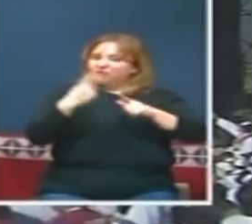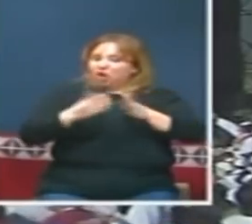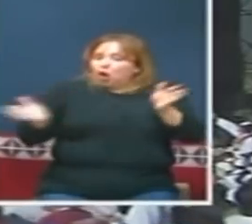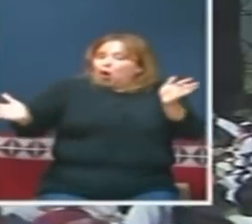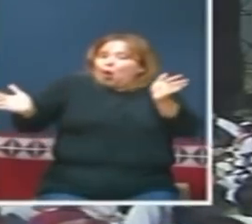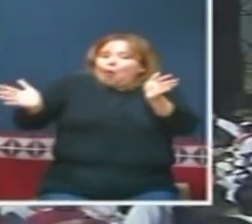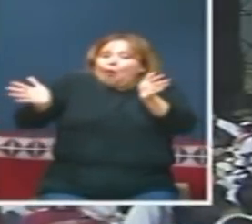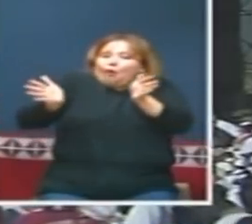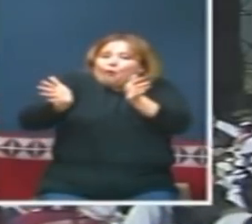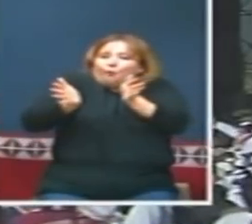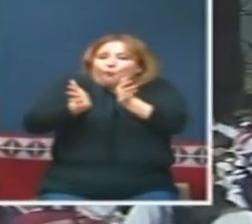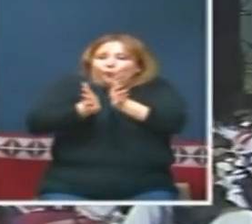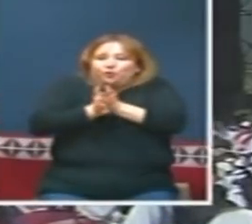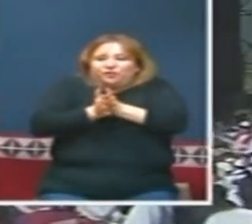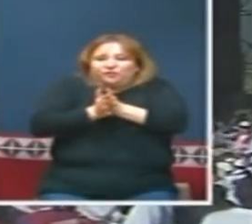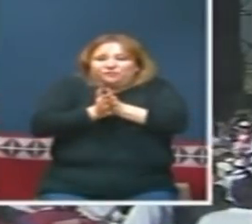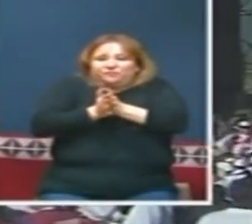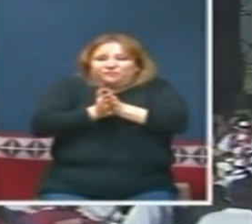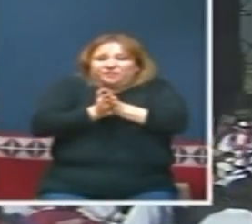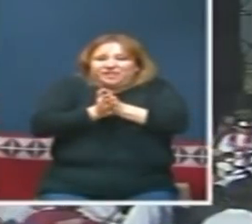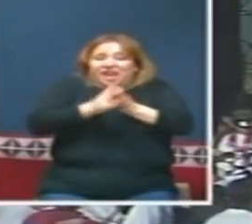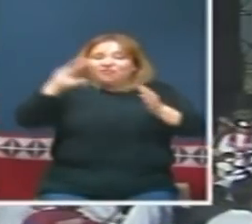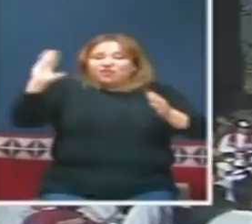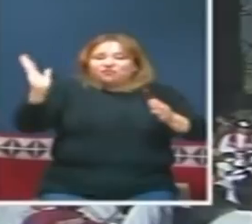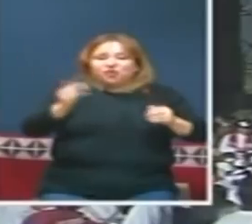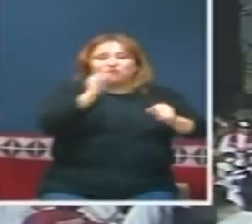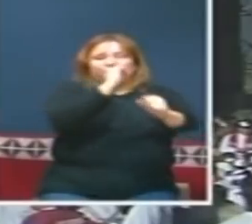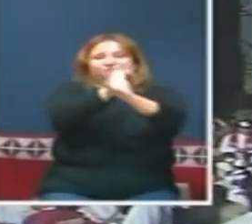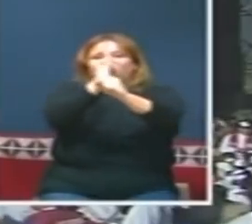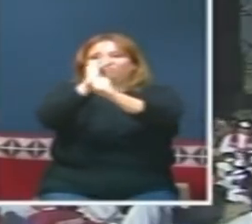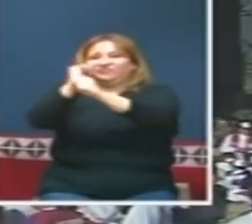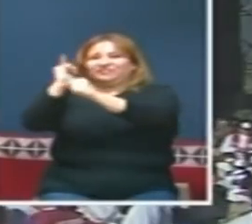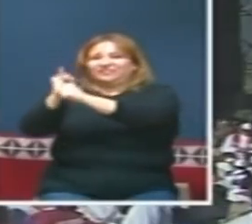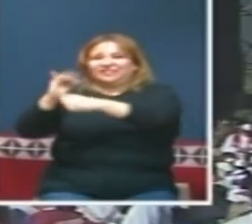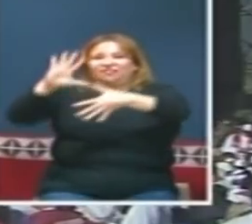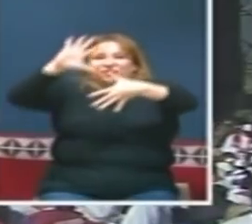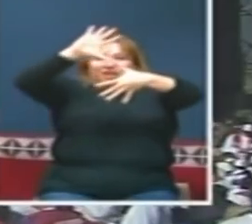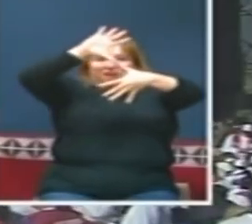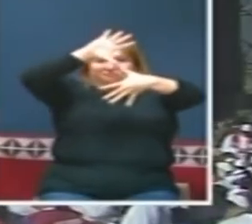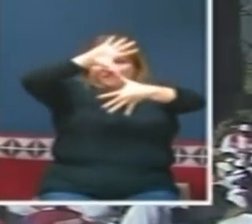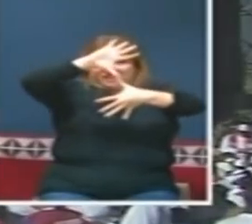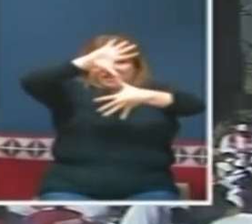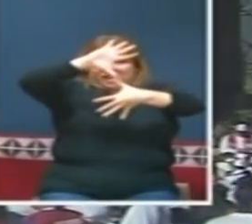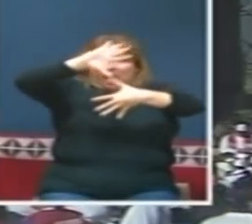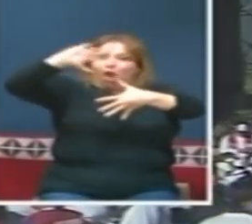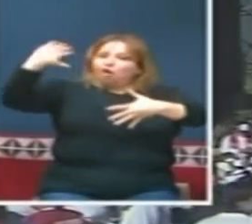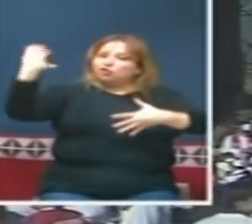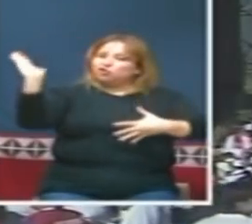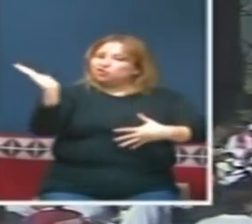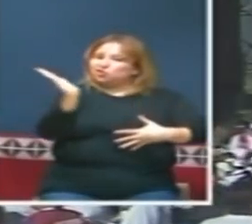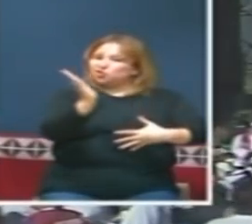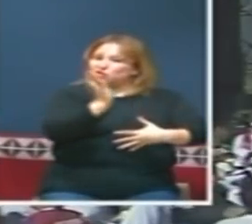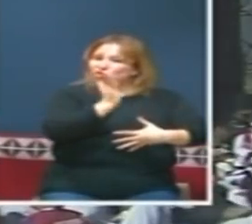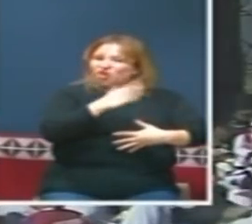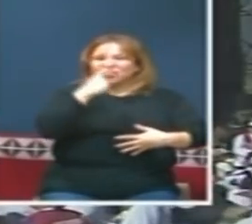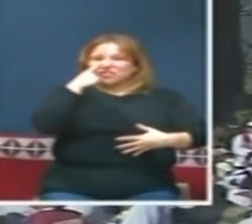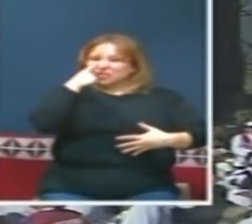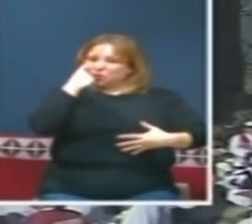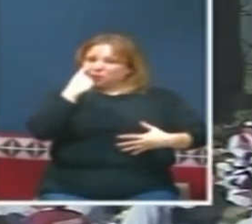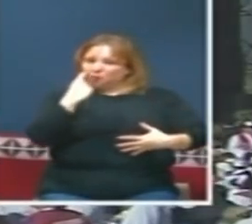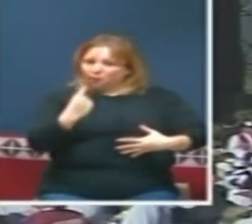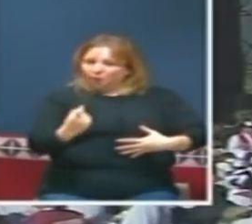Unidos a los mártires de toda la iglesia latinoamericana, todos los que fueron